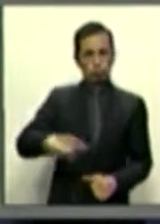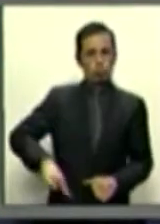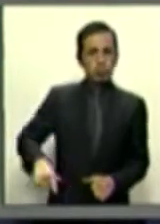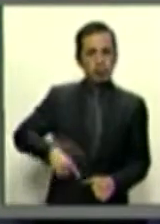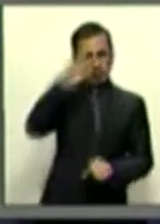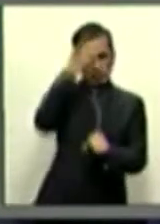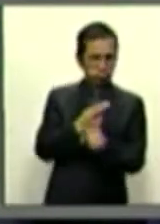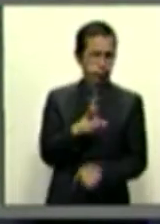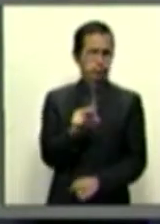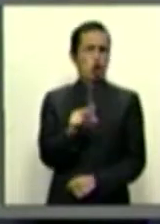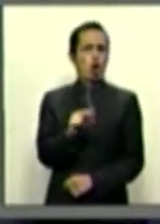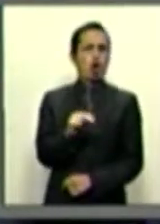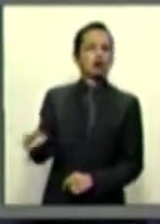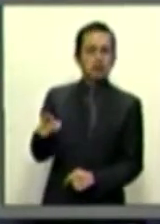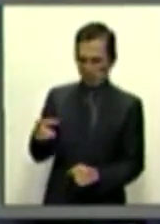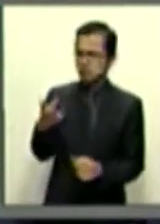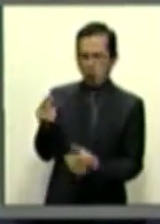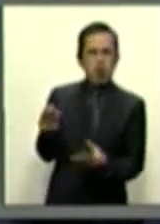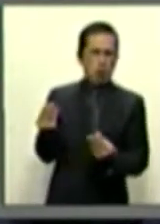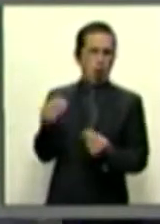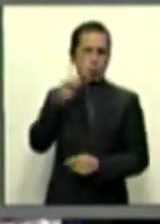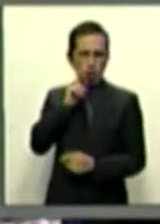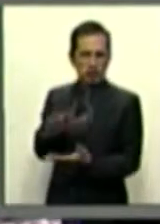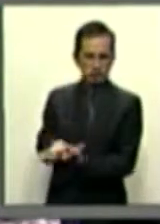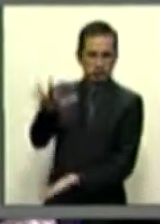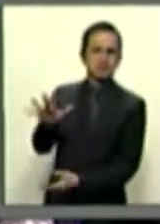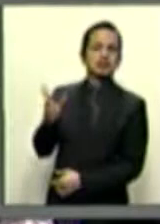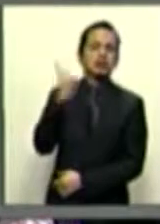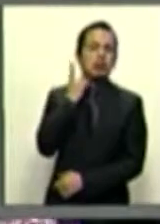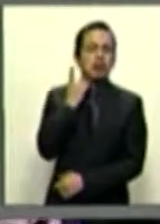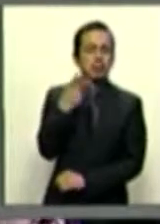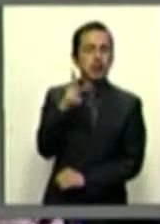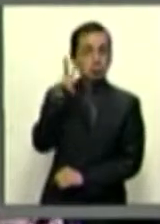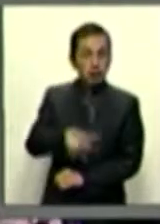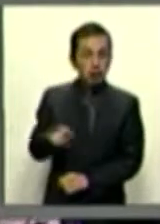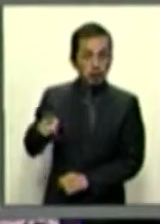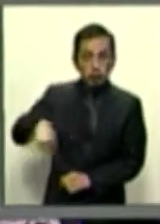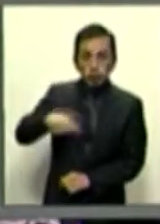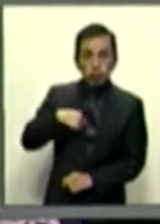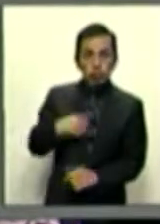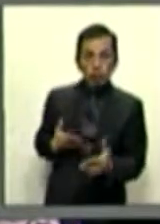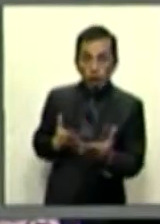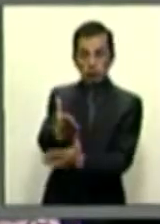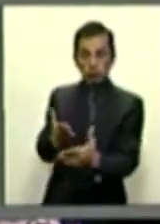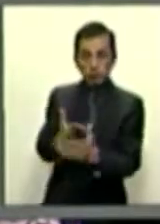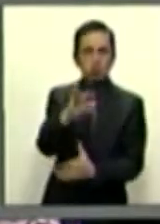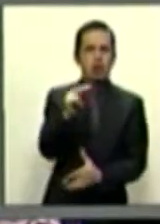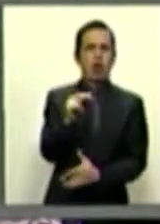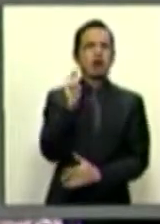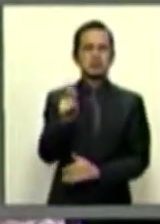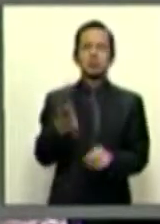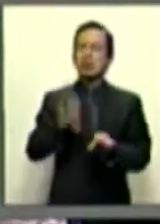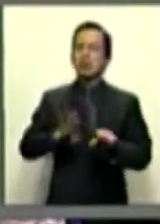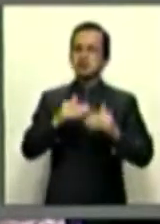muchas diputadas, pero que no traspasemos los límites de lo que las feministas han llamado el techo de